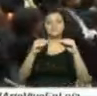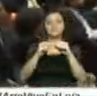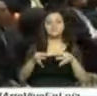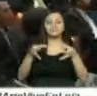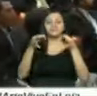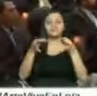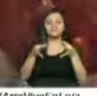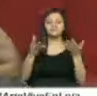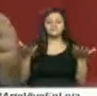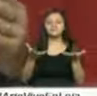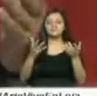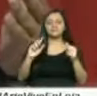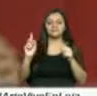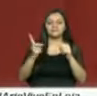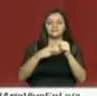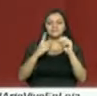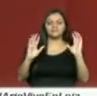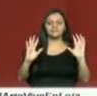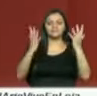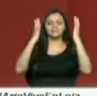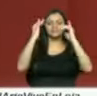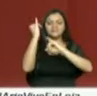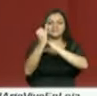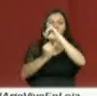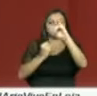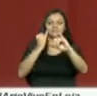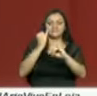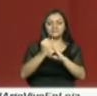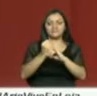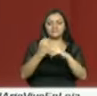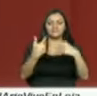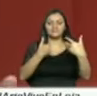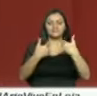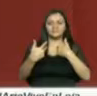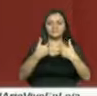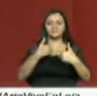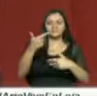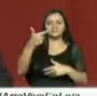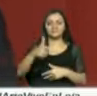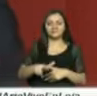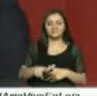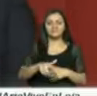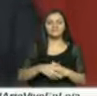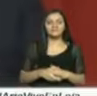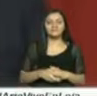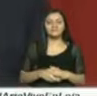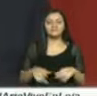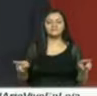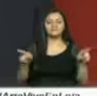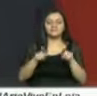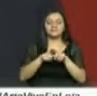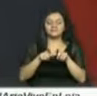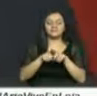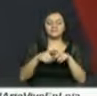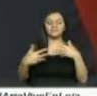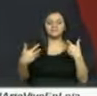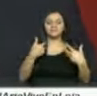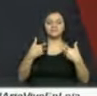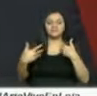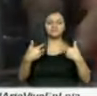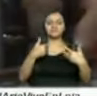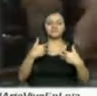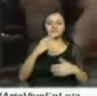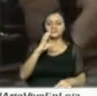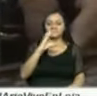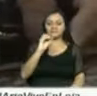formalmente el primer Festival Internacional de Artes Vivas de Loja, así como el Teatro